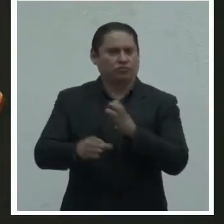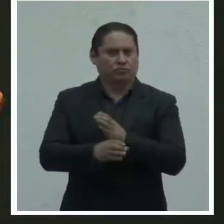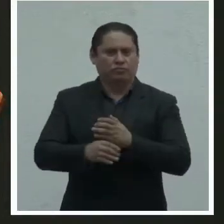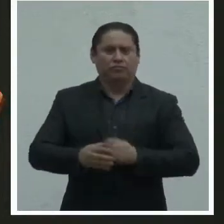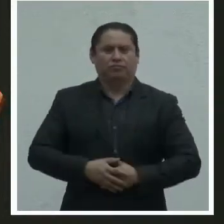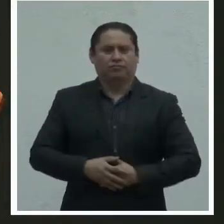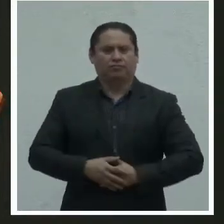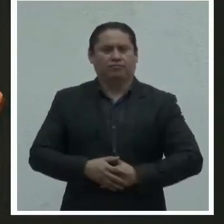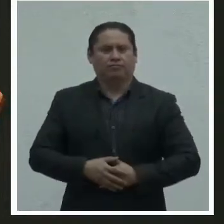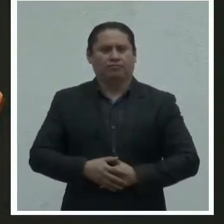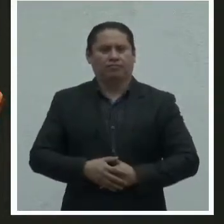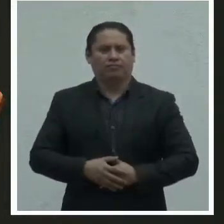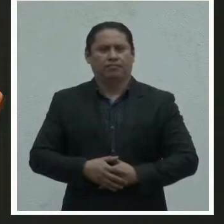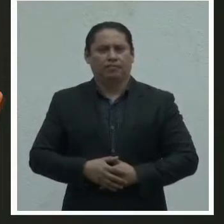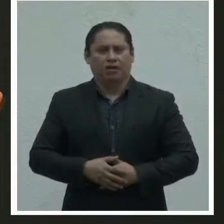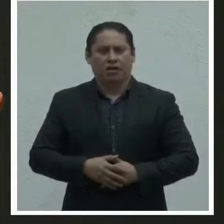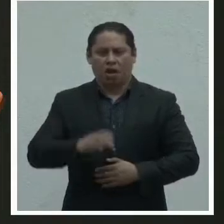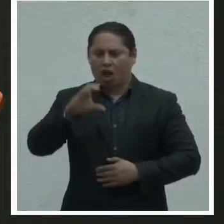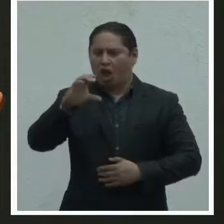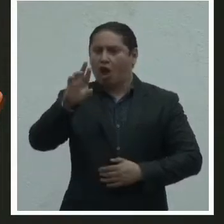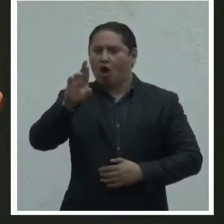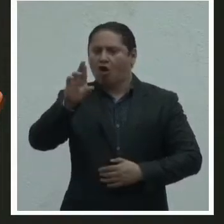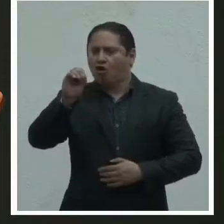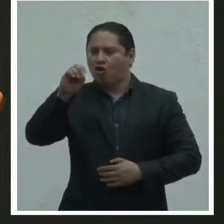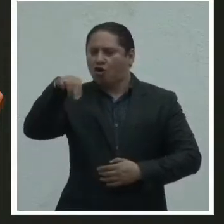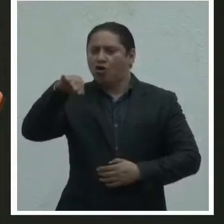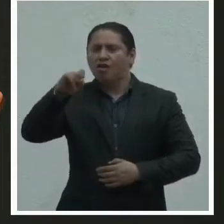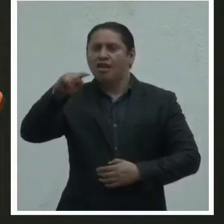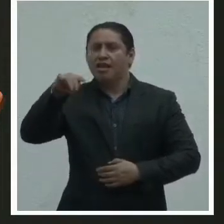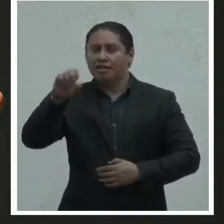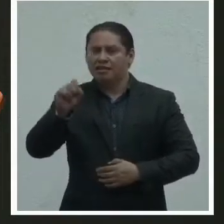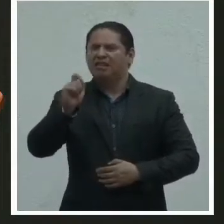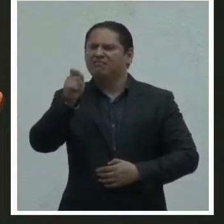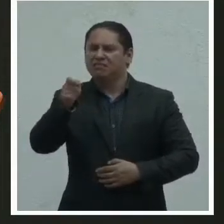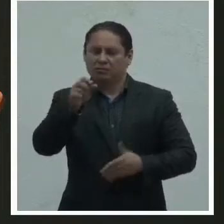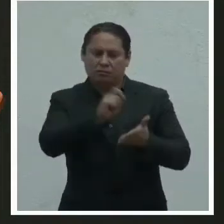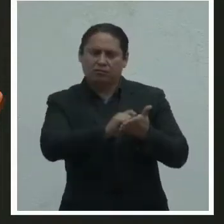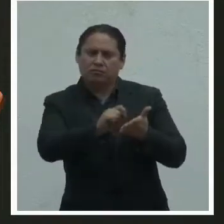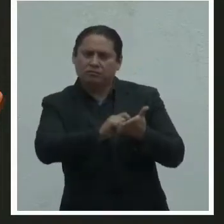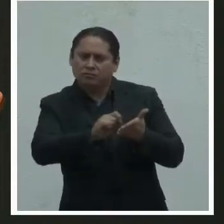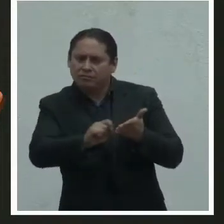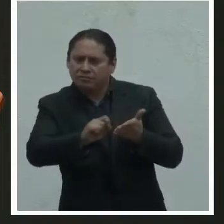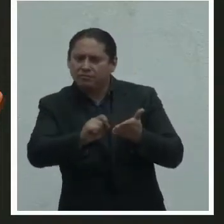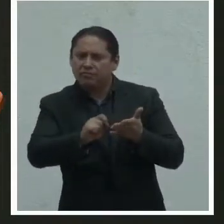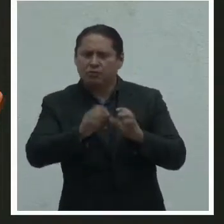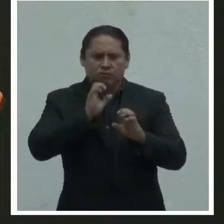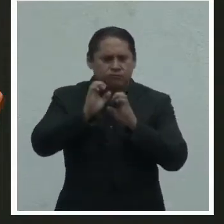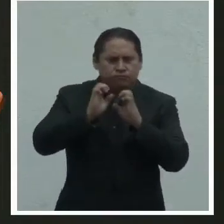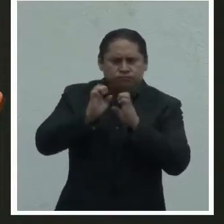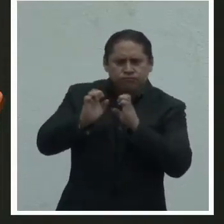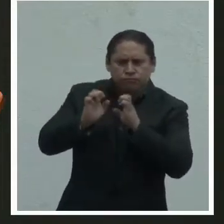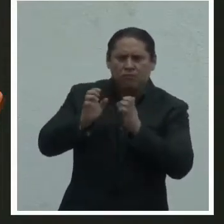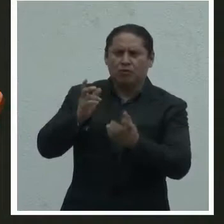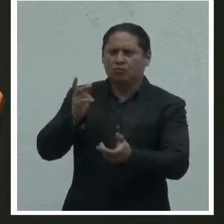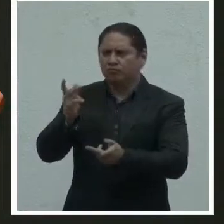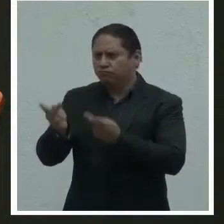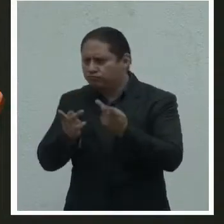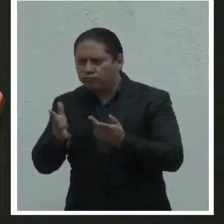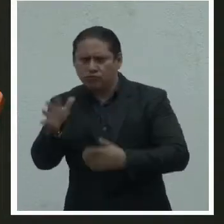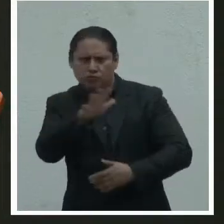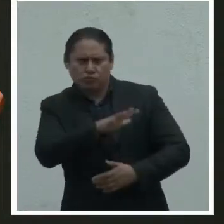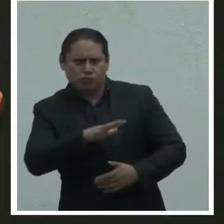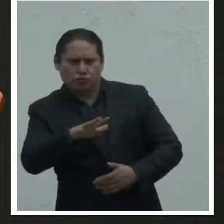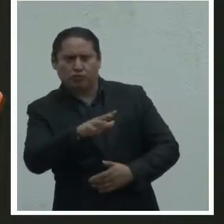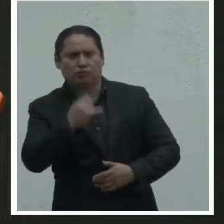luego, el cronista ha logrado convertirse en un personaje sustancial para la